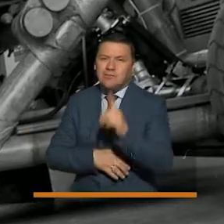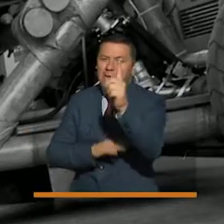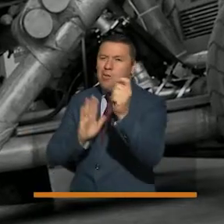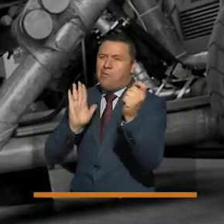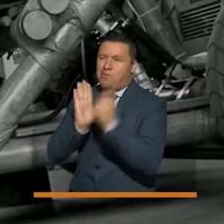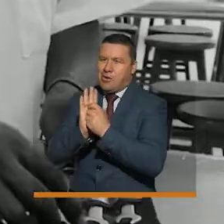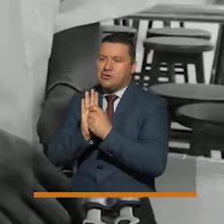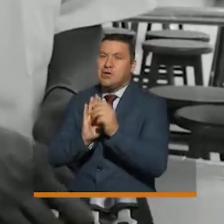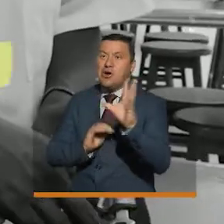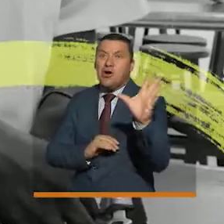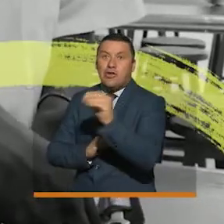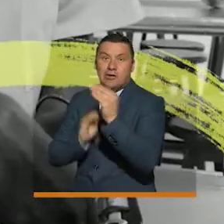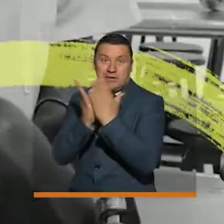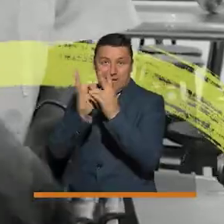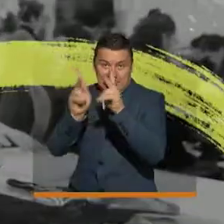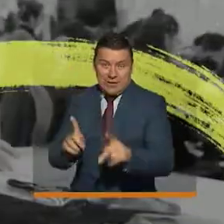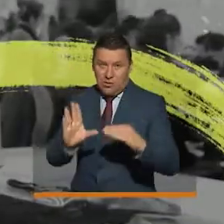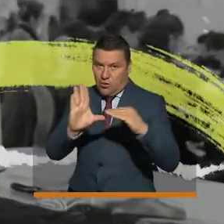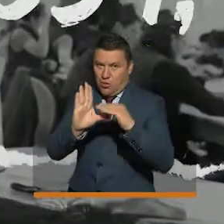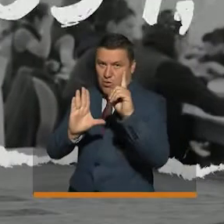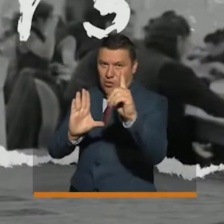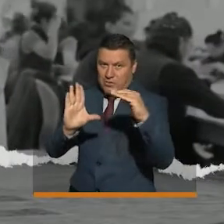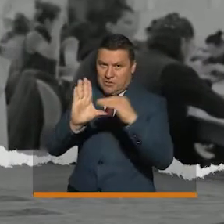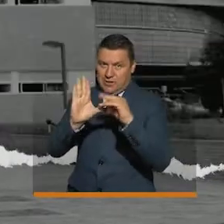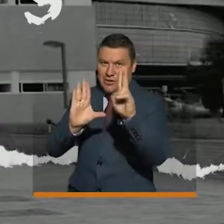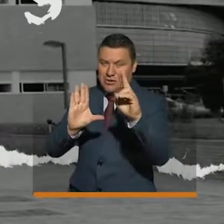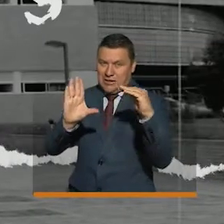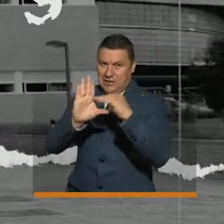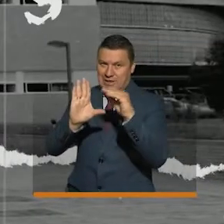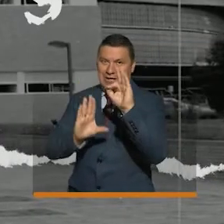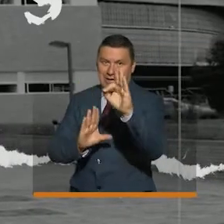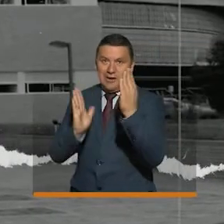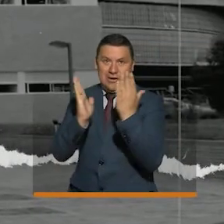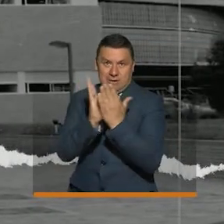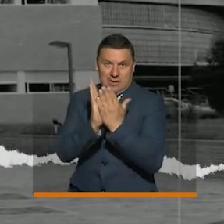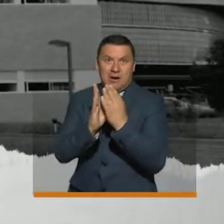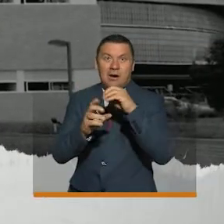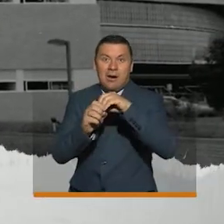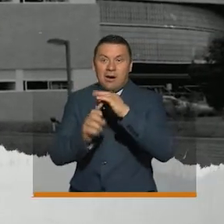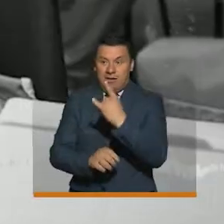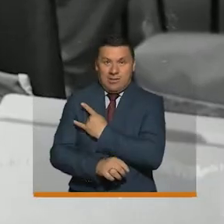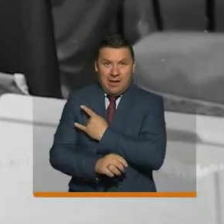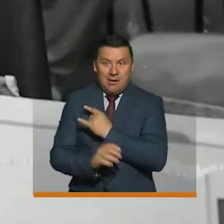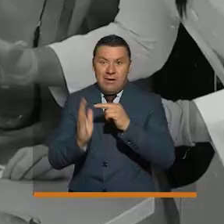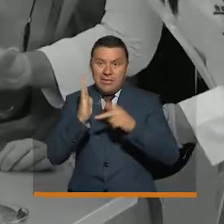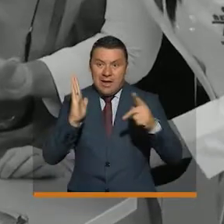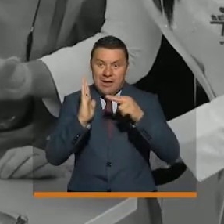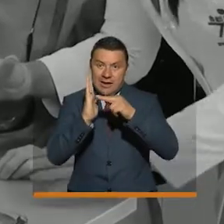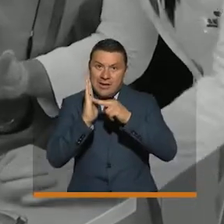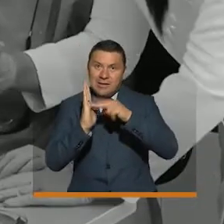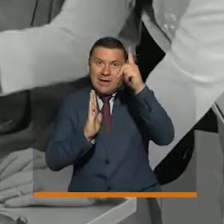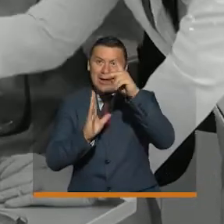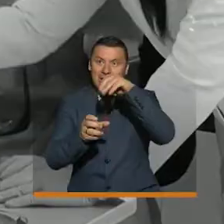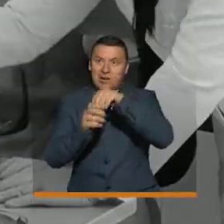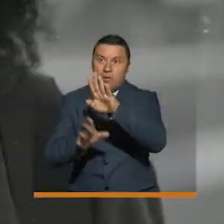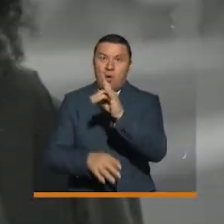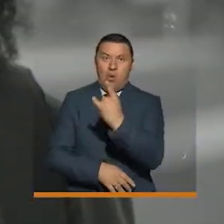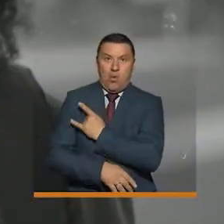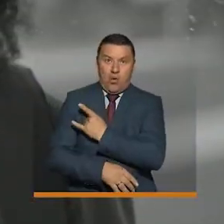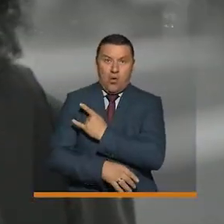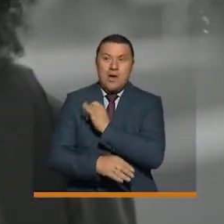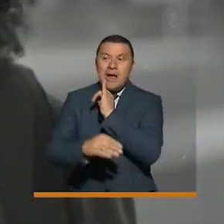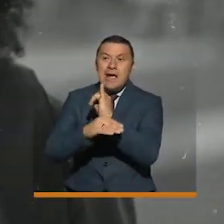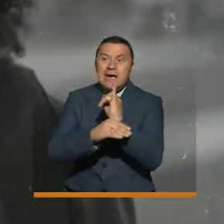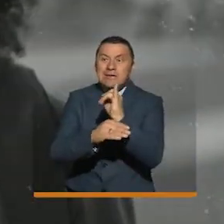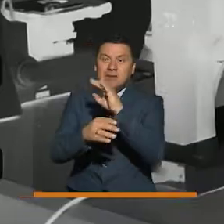urgentes. Por eso, todos los estudiantes de estratos 1, 2 y 3 en educación superior técnica, tecnológica y